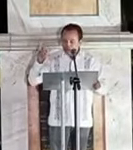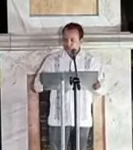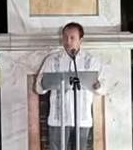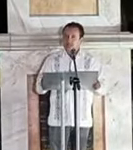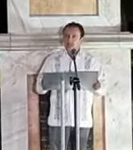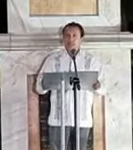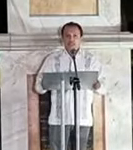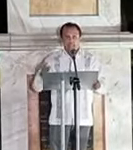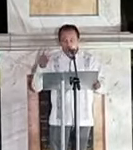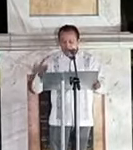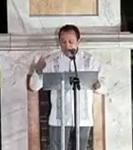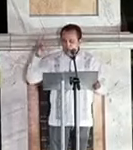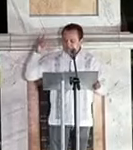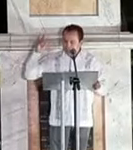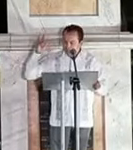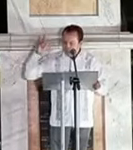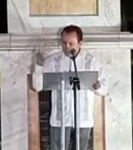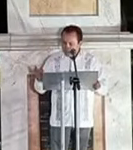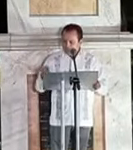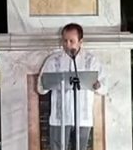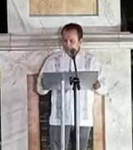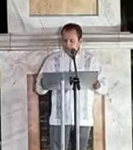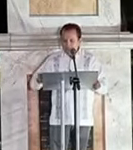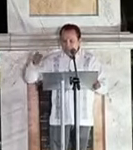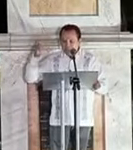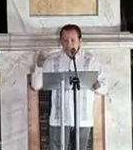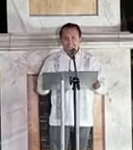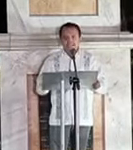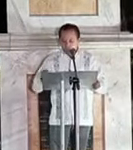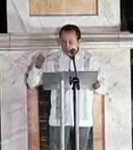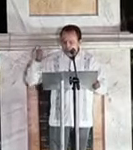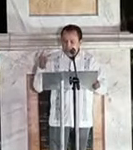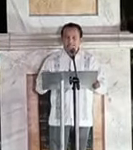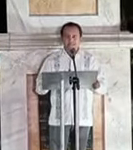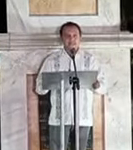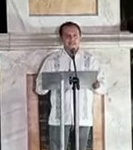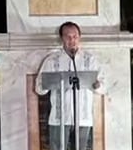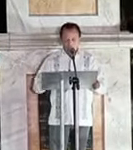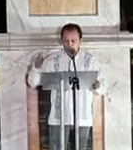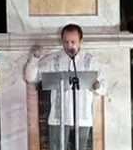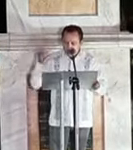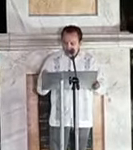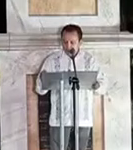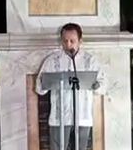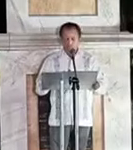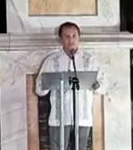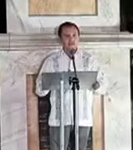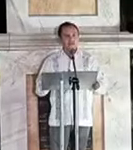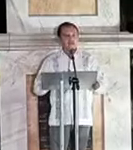ratificamos que no vamos a permitir que regresen los de antes, los